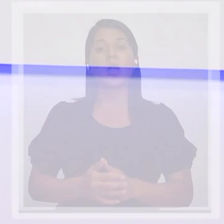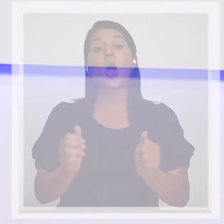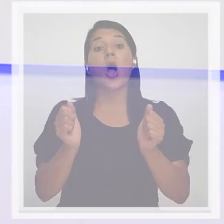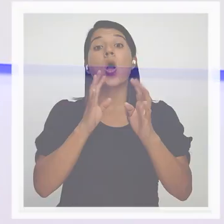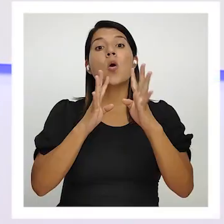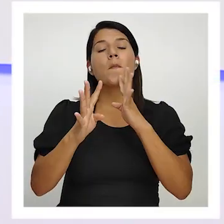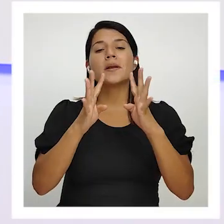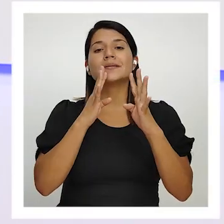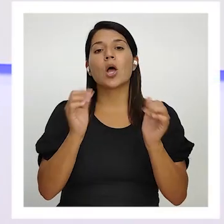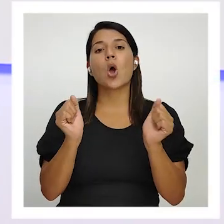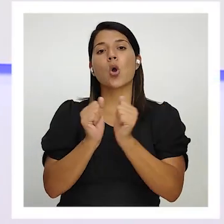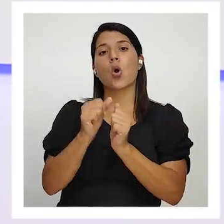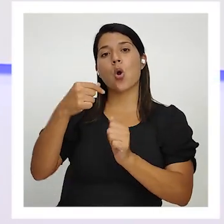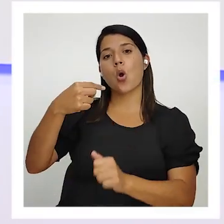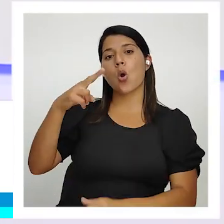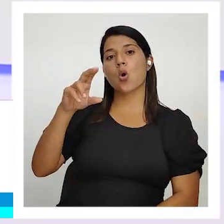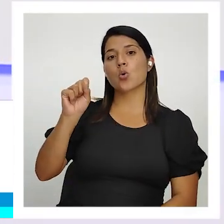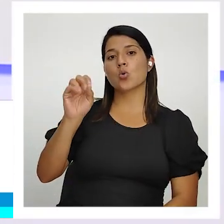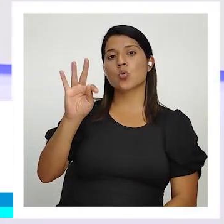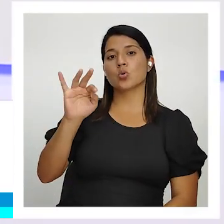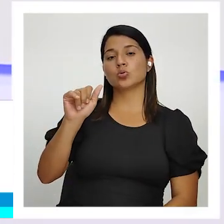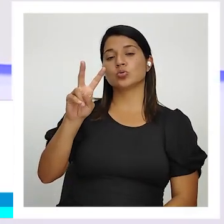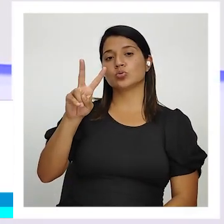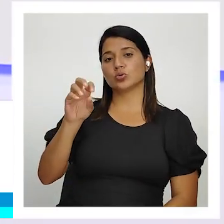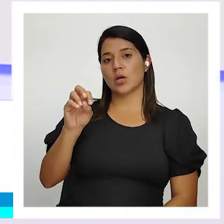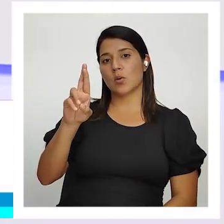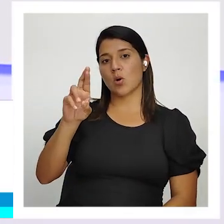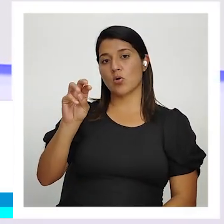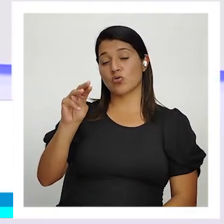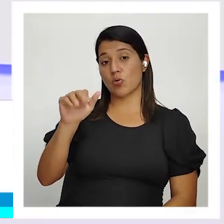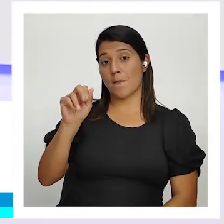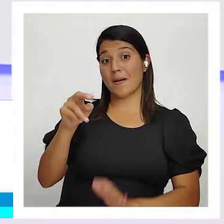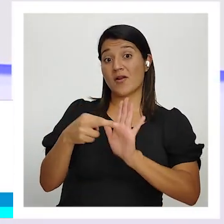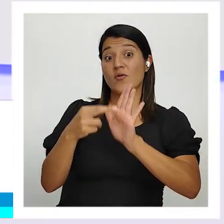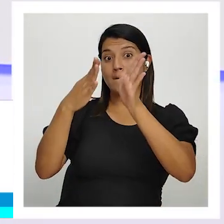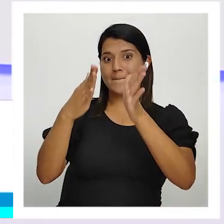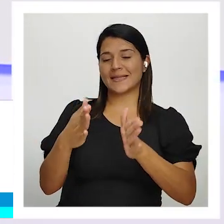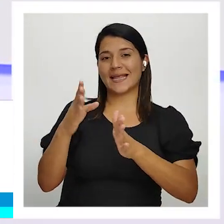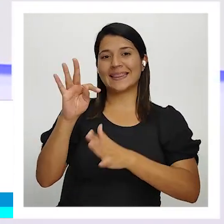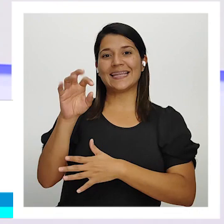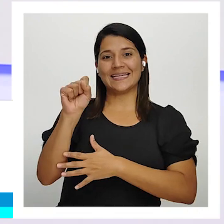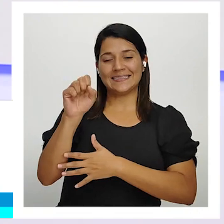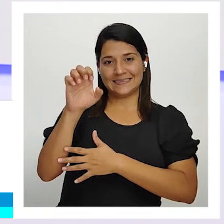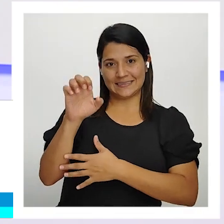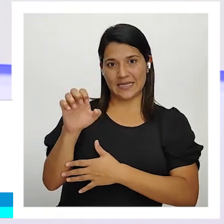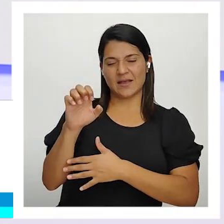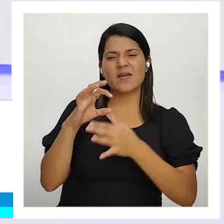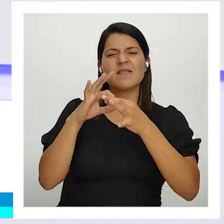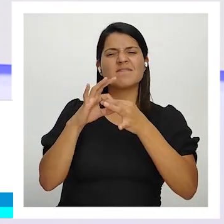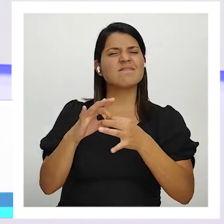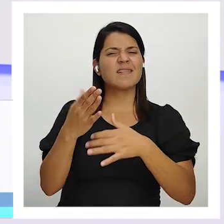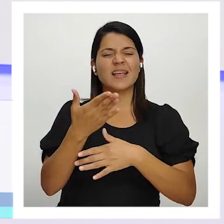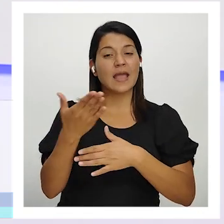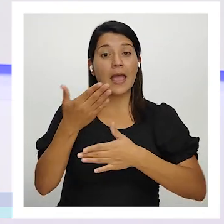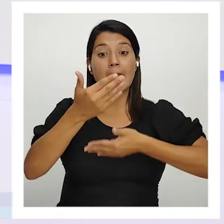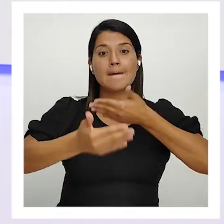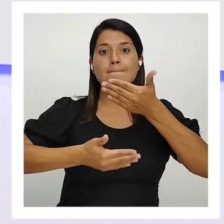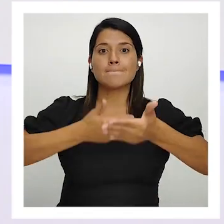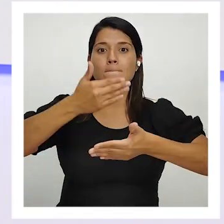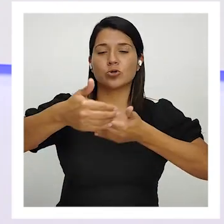Acá seguimos conversando con don Gustavo Román, vocero del Tribunal Supremo de Elecciones, precisamente sobre el